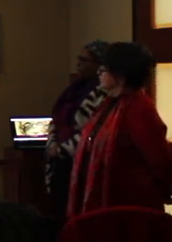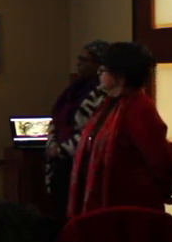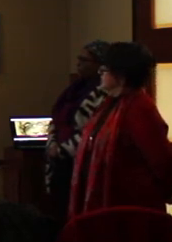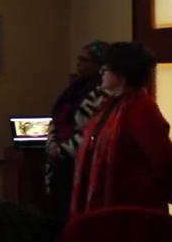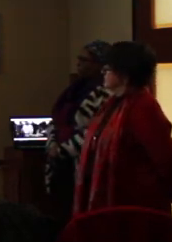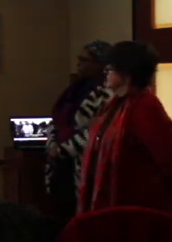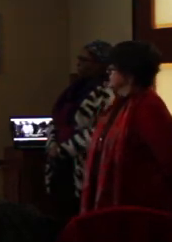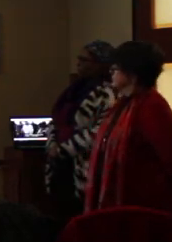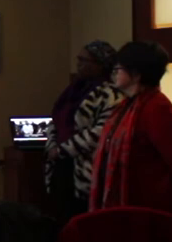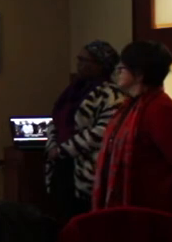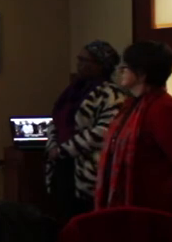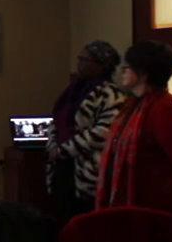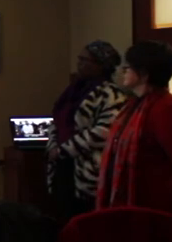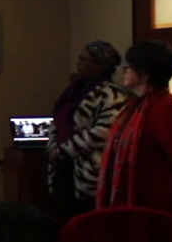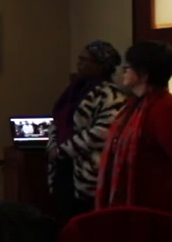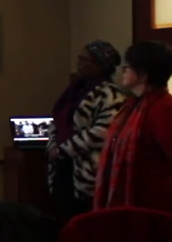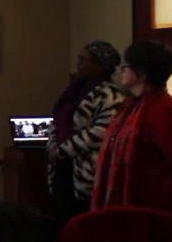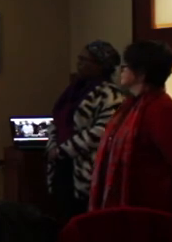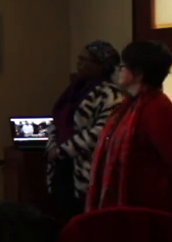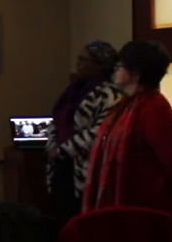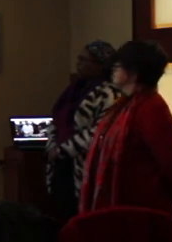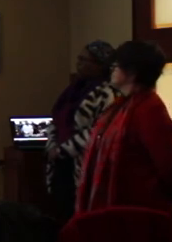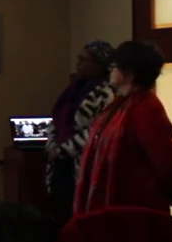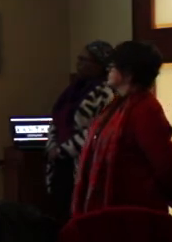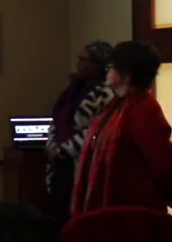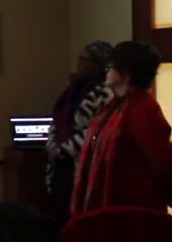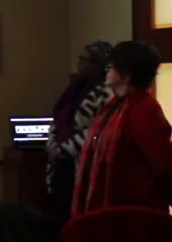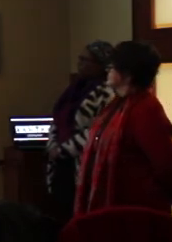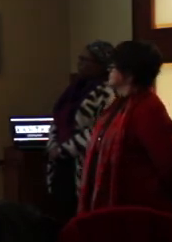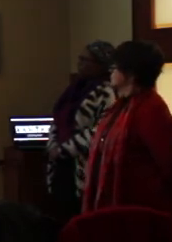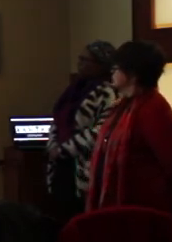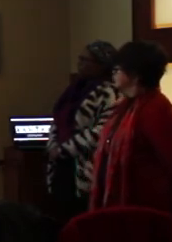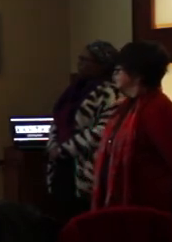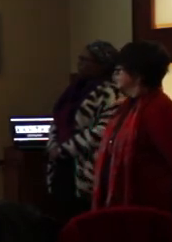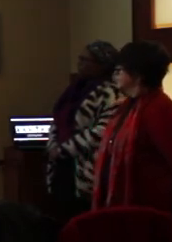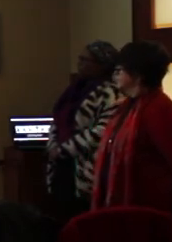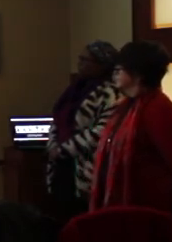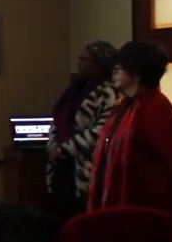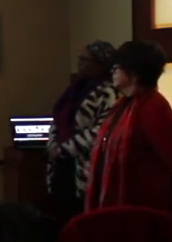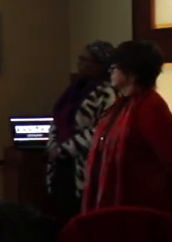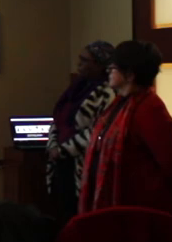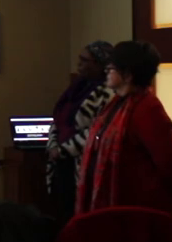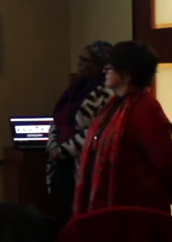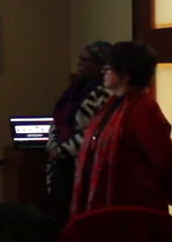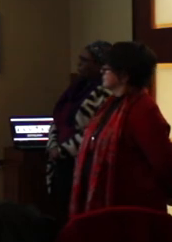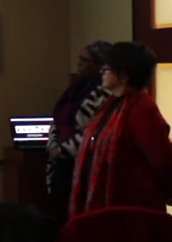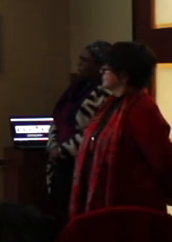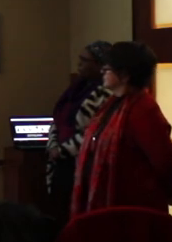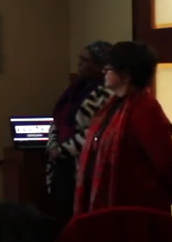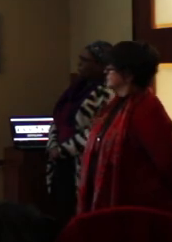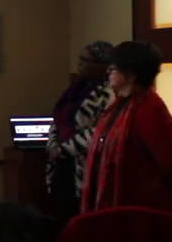algo primordial para nosotros los que practicamos esta religión. Dice, todos los seres humanos buscamos